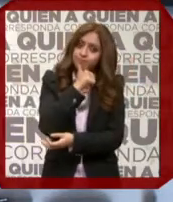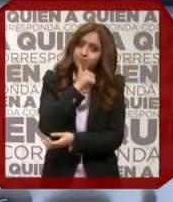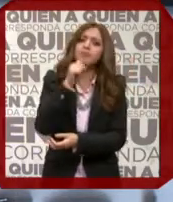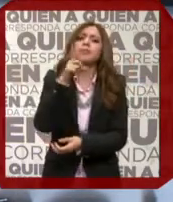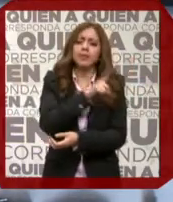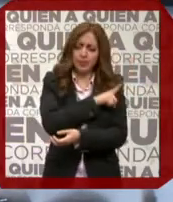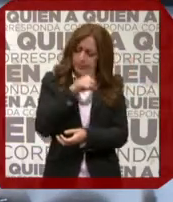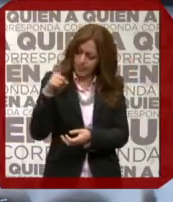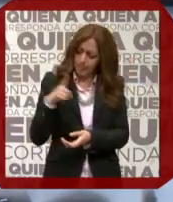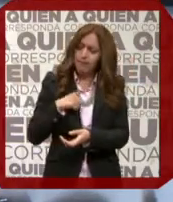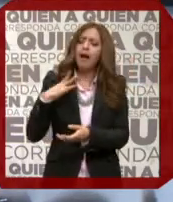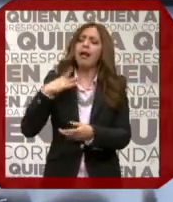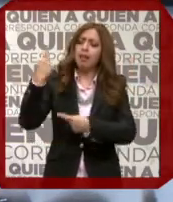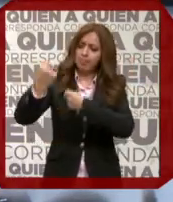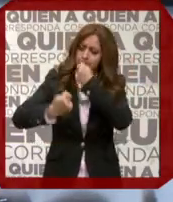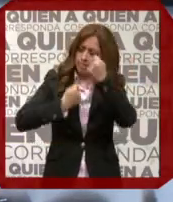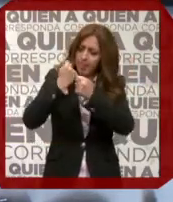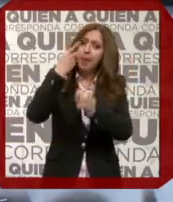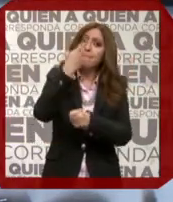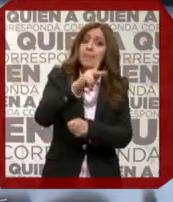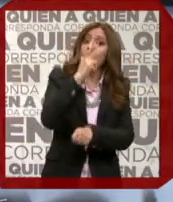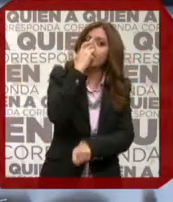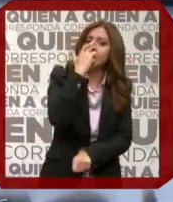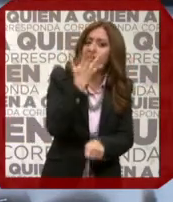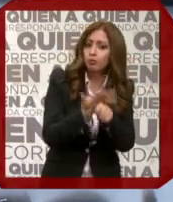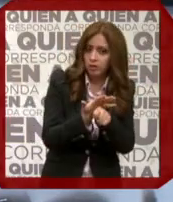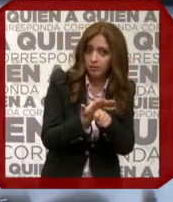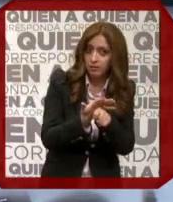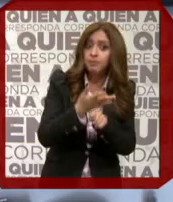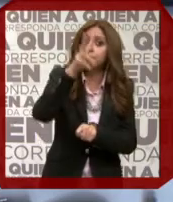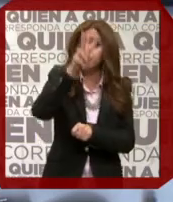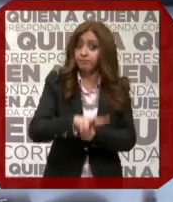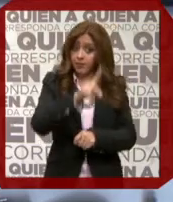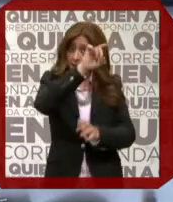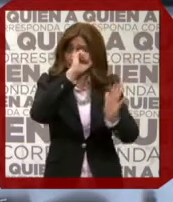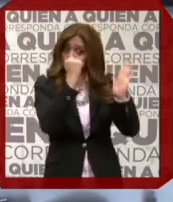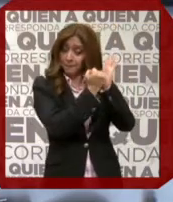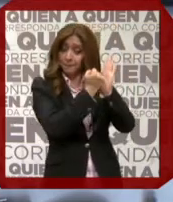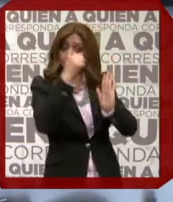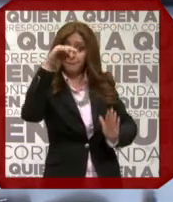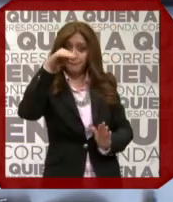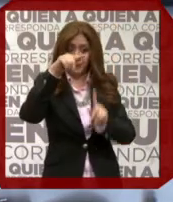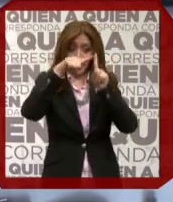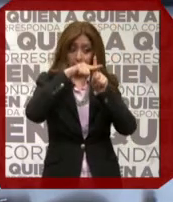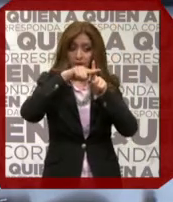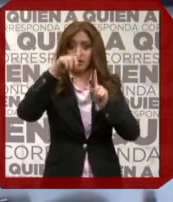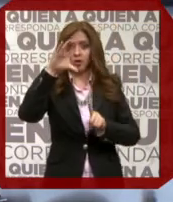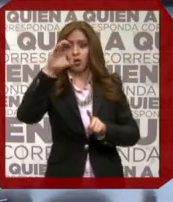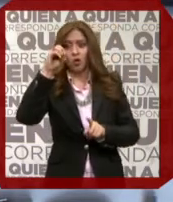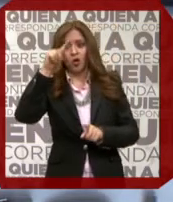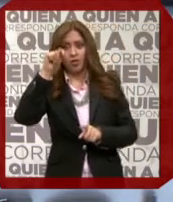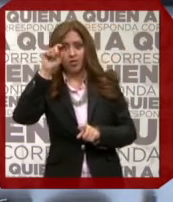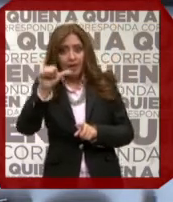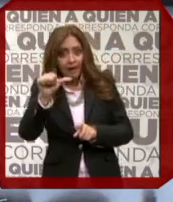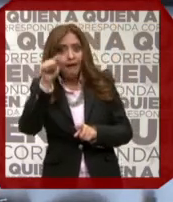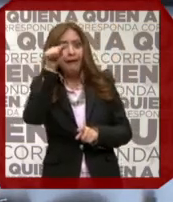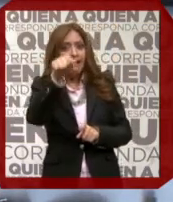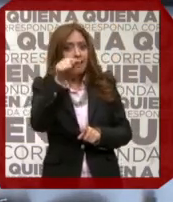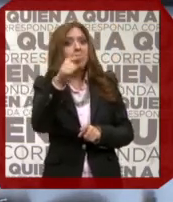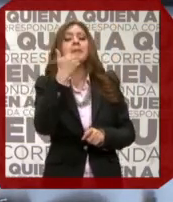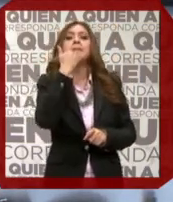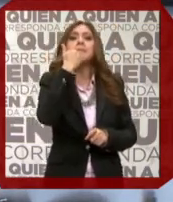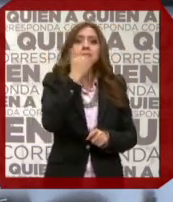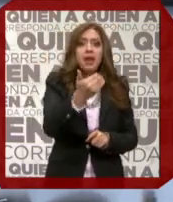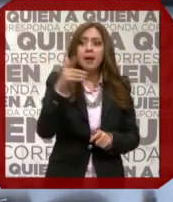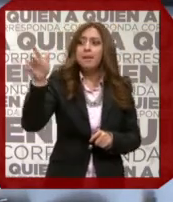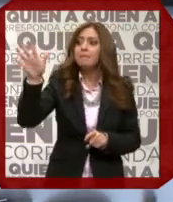existir tiendas con una gran responsabilidad y le festejo mucho a mascota que afronte no tape mira Son como gente decente